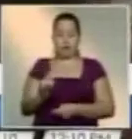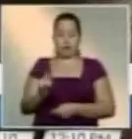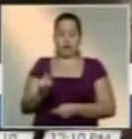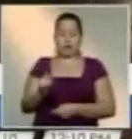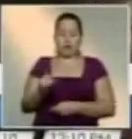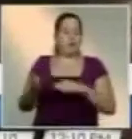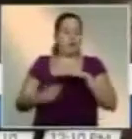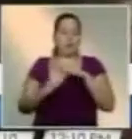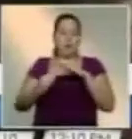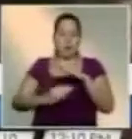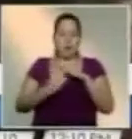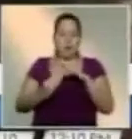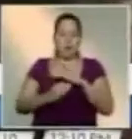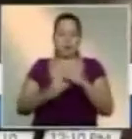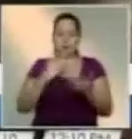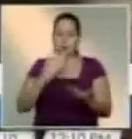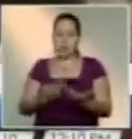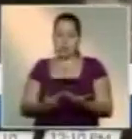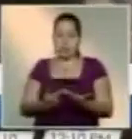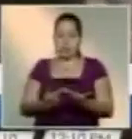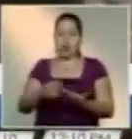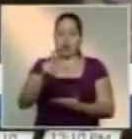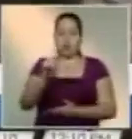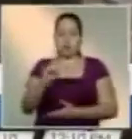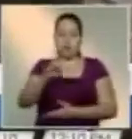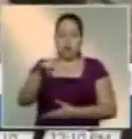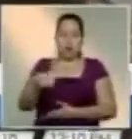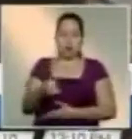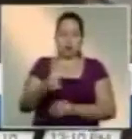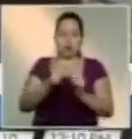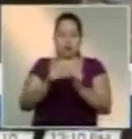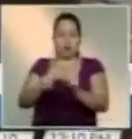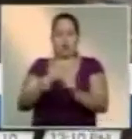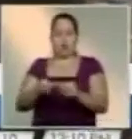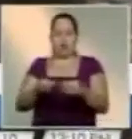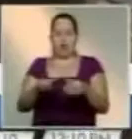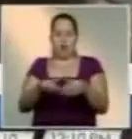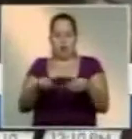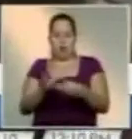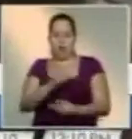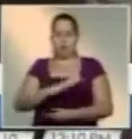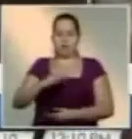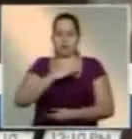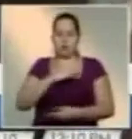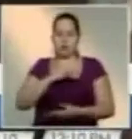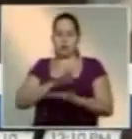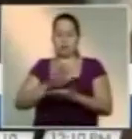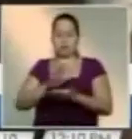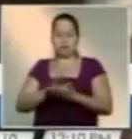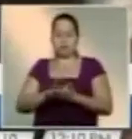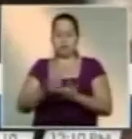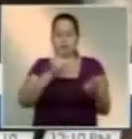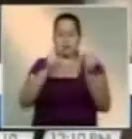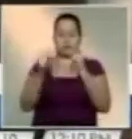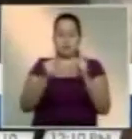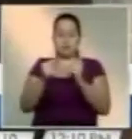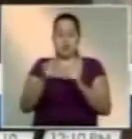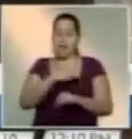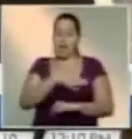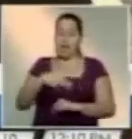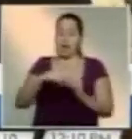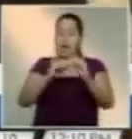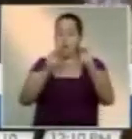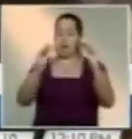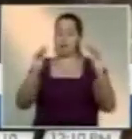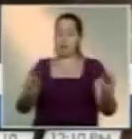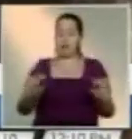con base a una solicitud que el Tribunal Supremo hizo para que se constituyeran en una comisión de conciliación. Lo que nosotros queremos anunciarle al país en